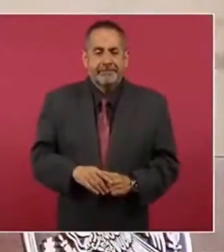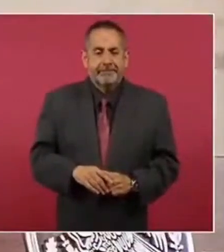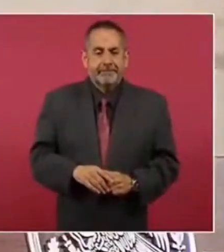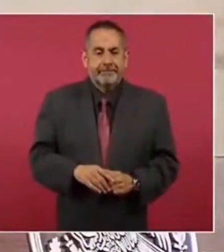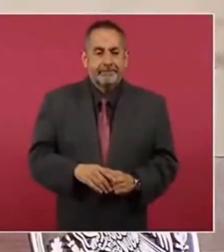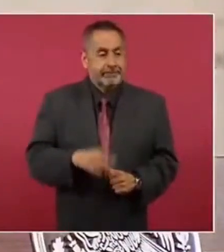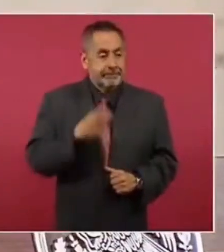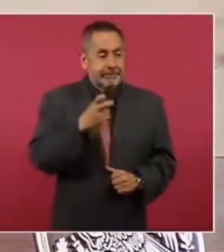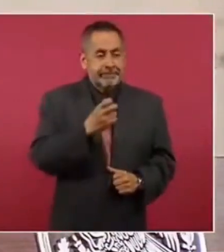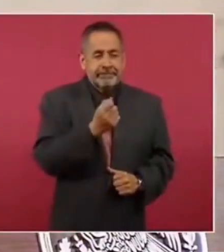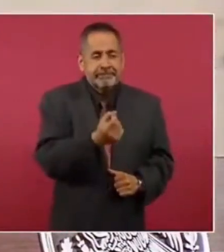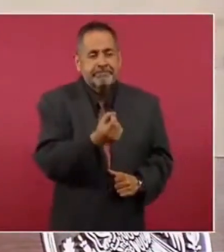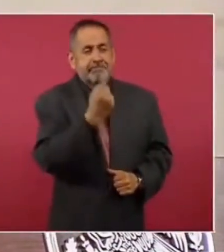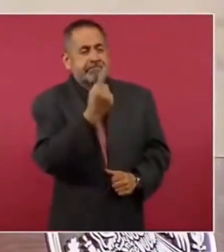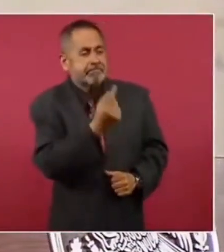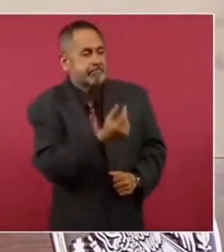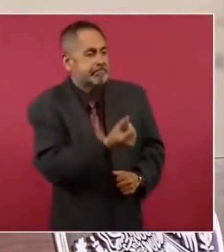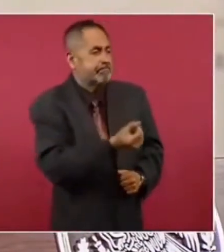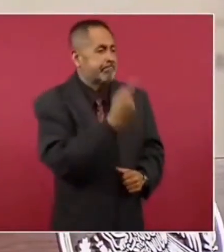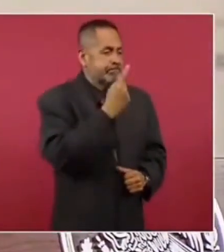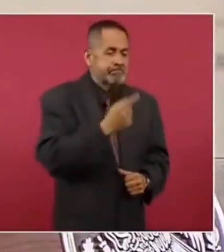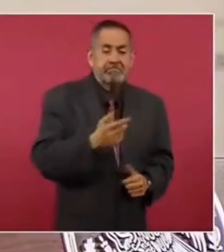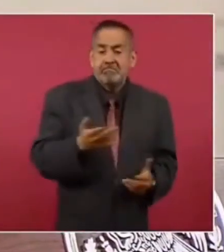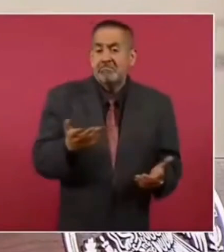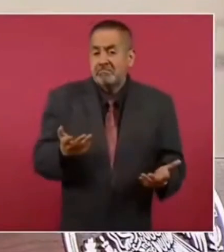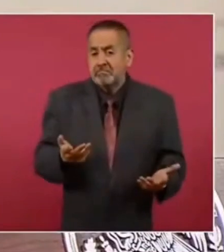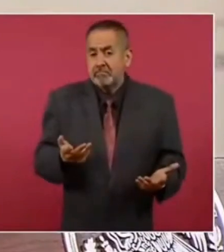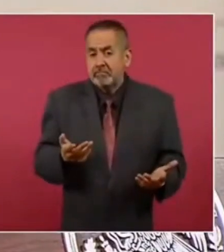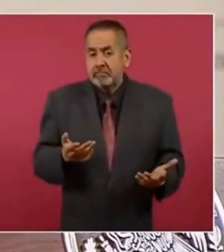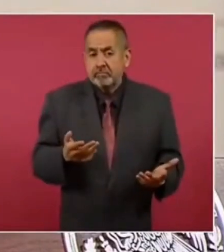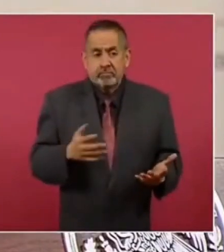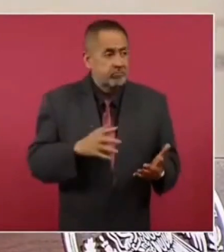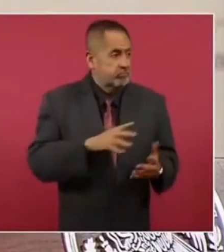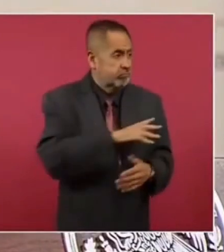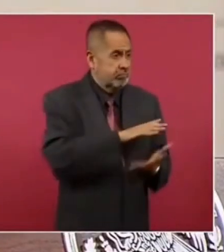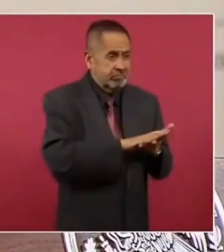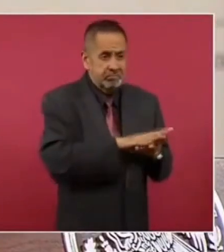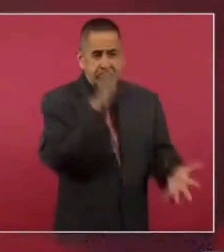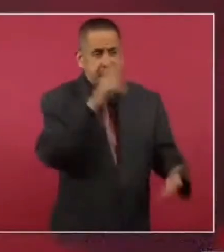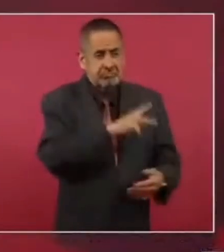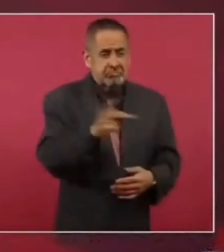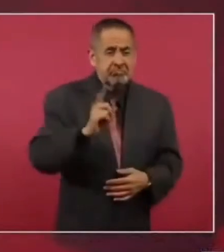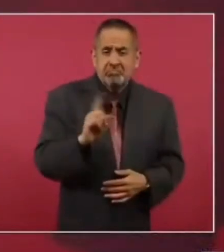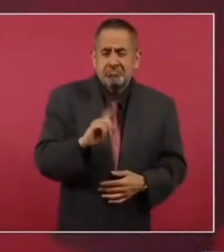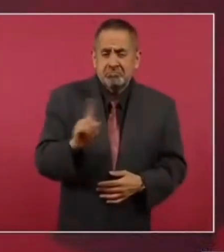es eso, la excepción, no la regla